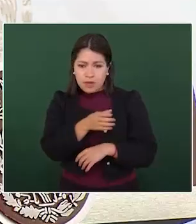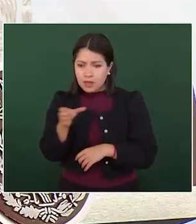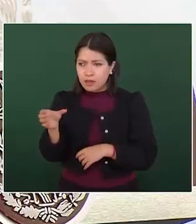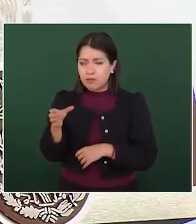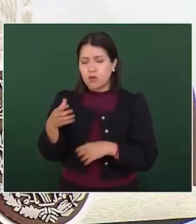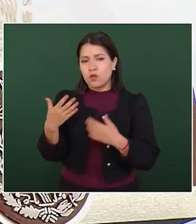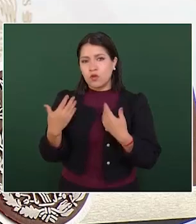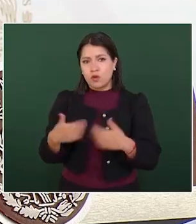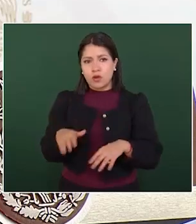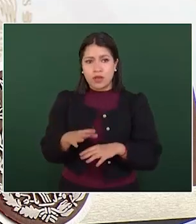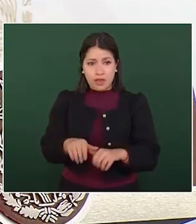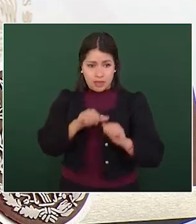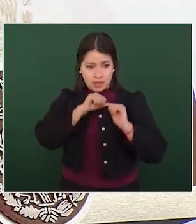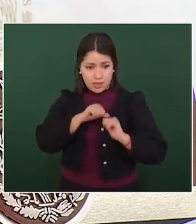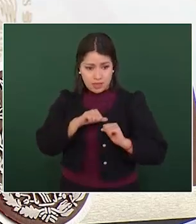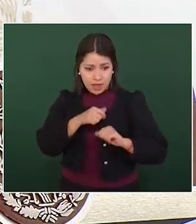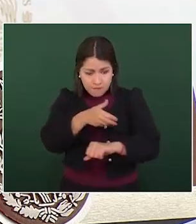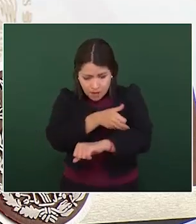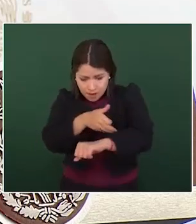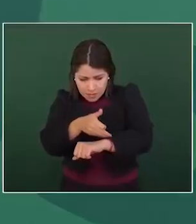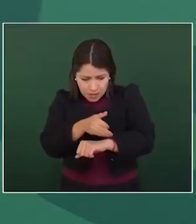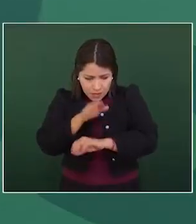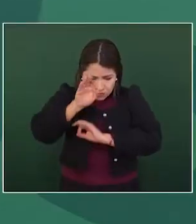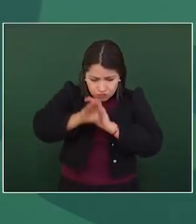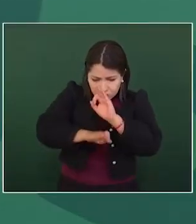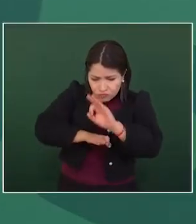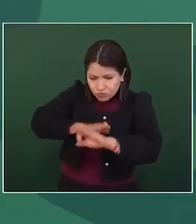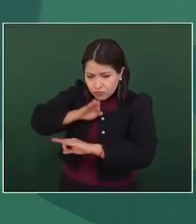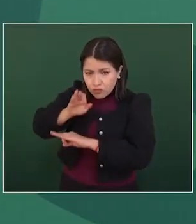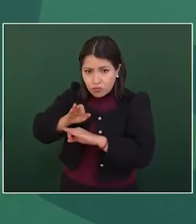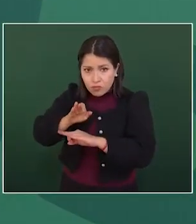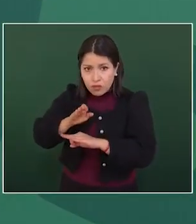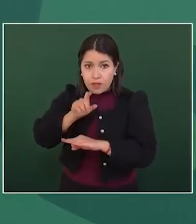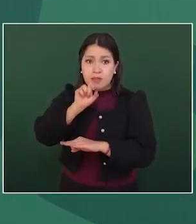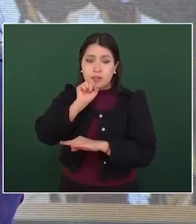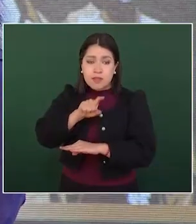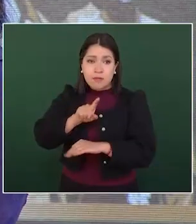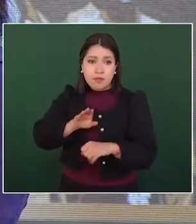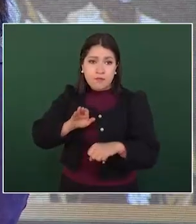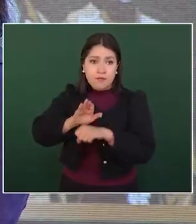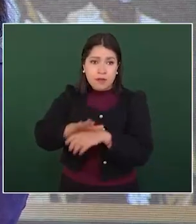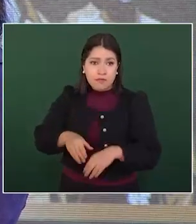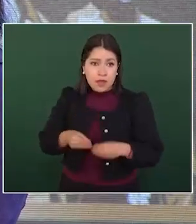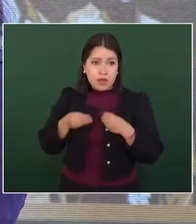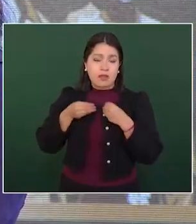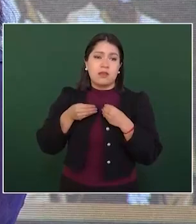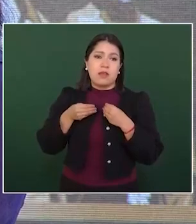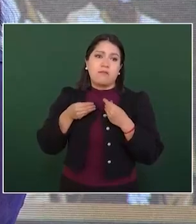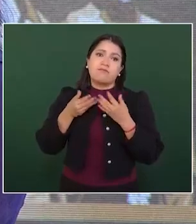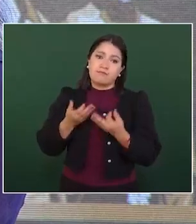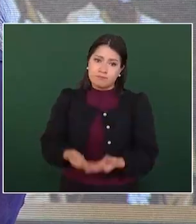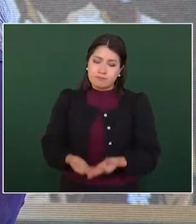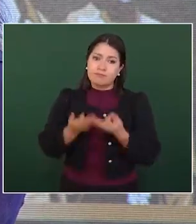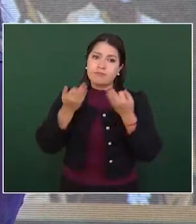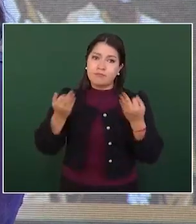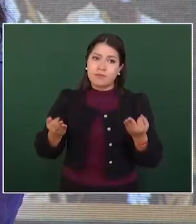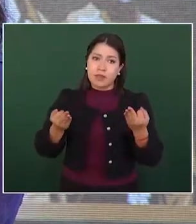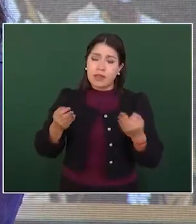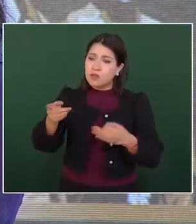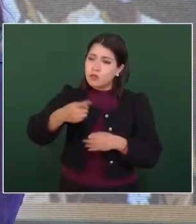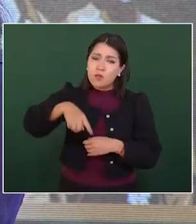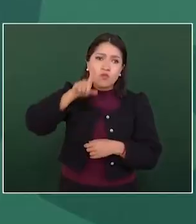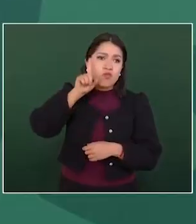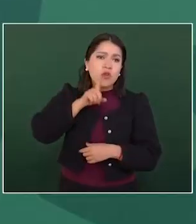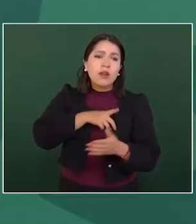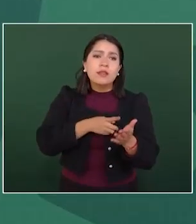cuidado del hogar y la familia se vuelven guardianas de la vida. Las mujeres tenemos el derecho de vivir en bienestar en